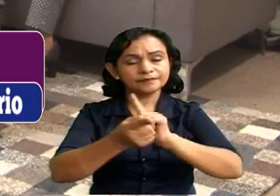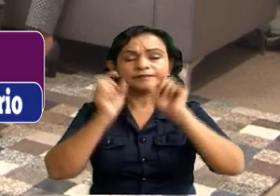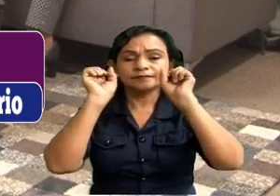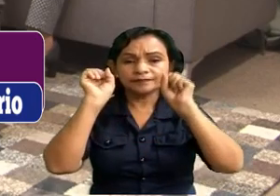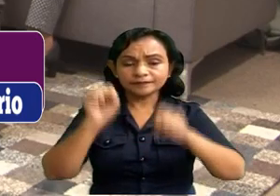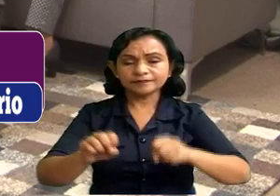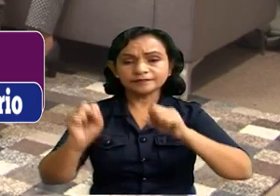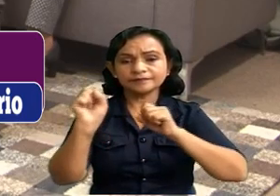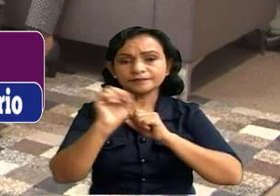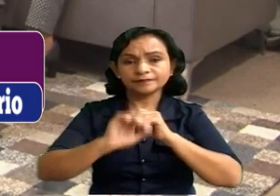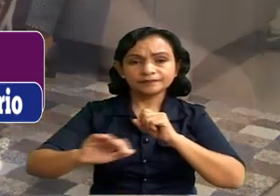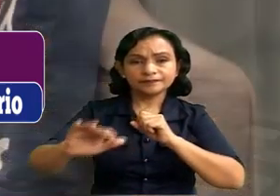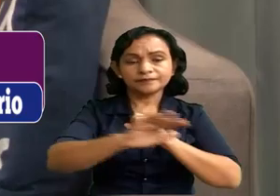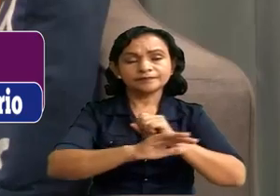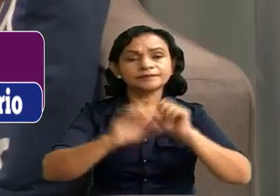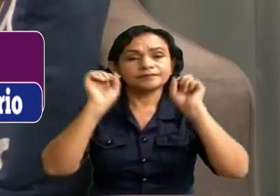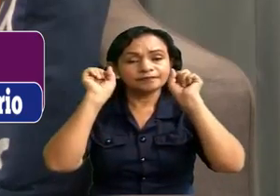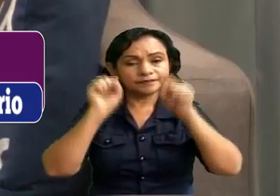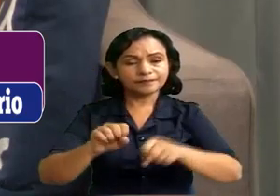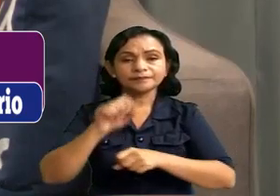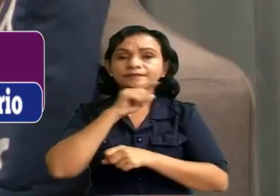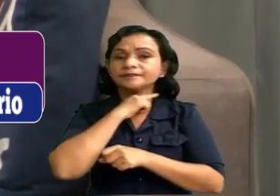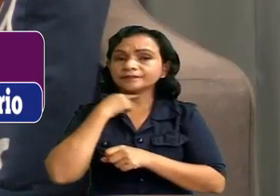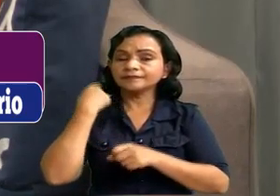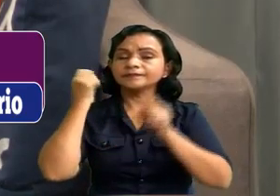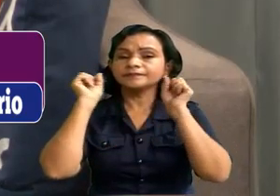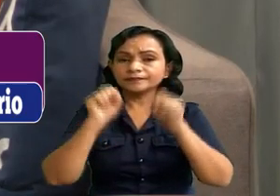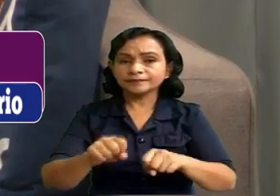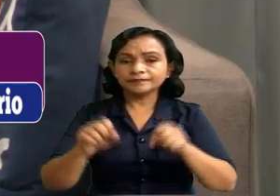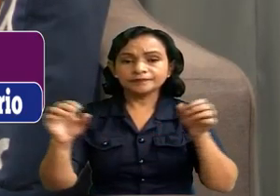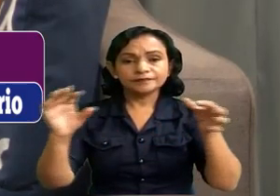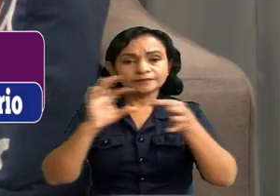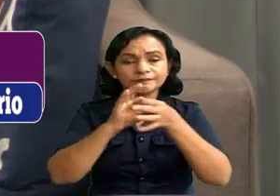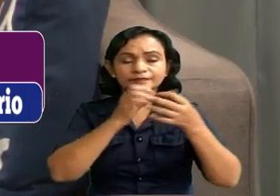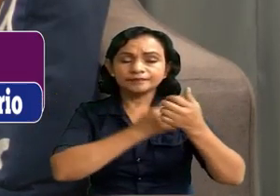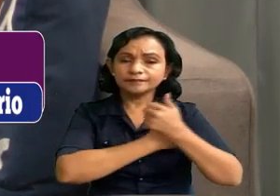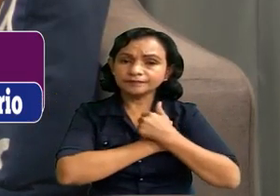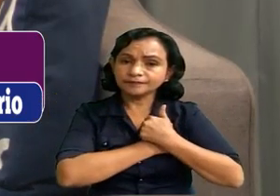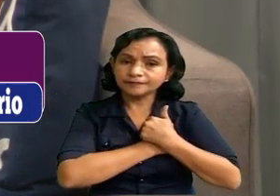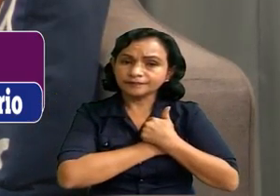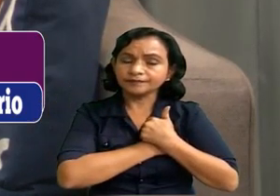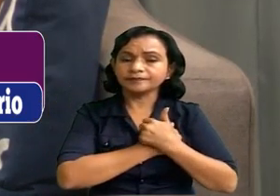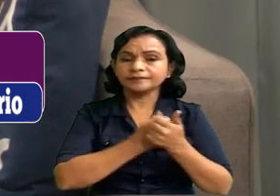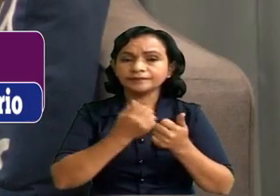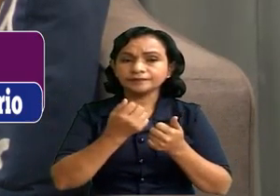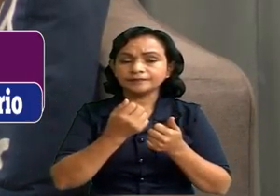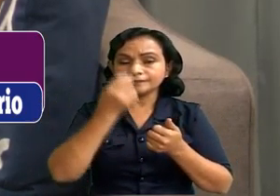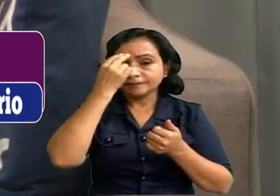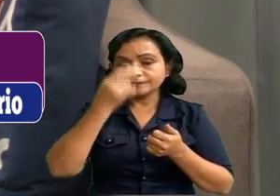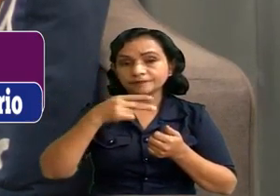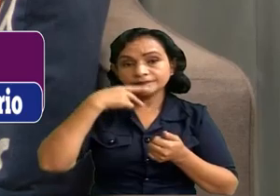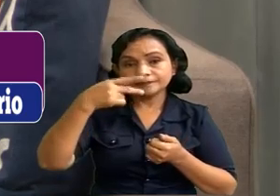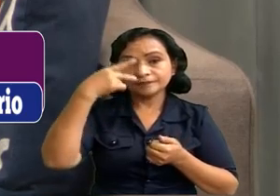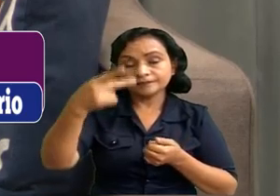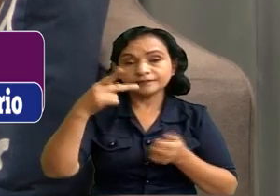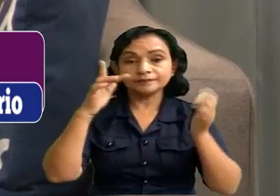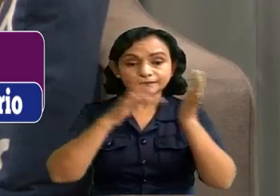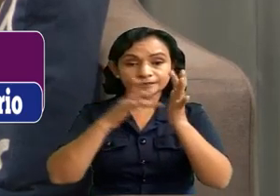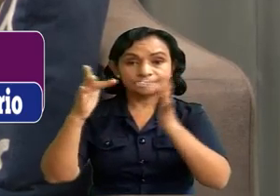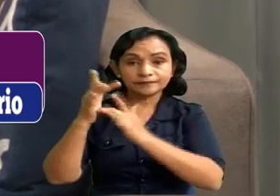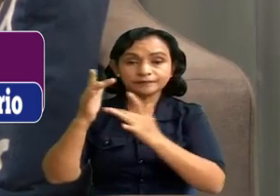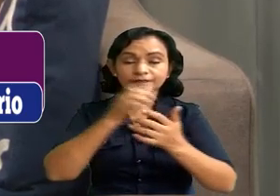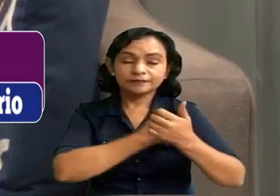nuestras sociedades, de que sí es cierto que se puede, que juntos, con amor y honrando a esa palabra que nos dejó Jesucristo,